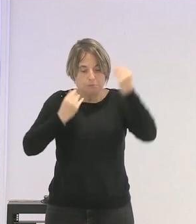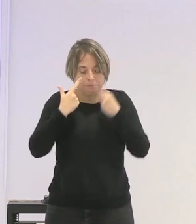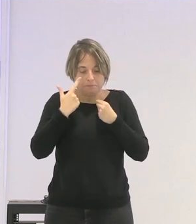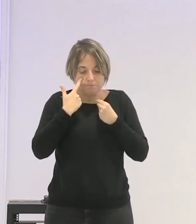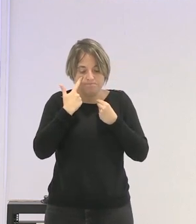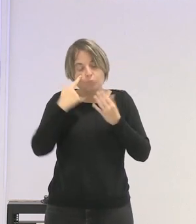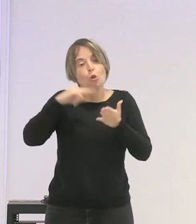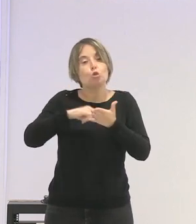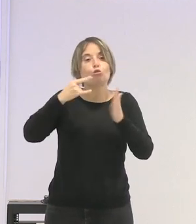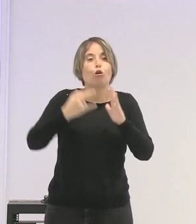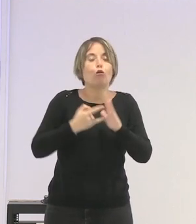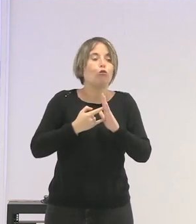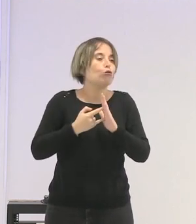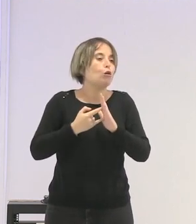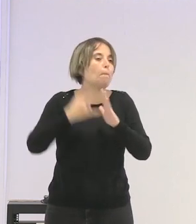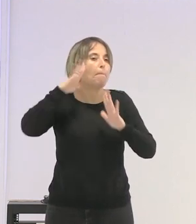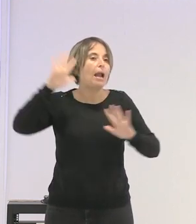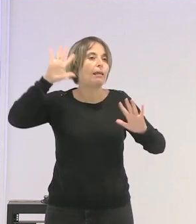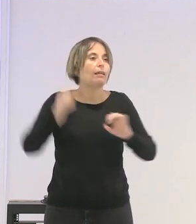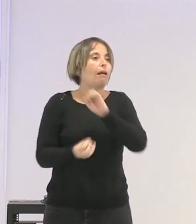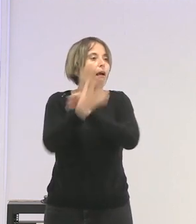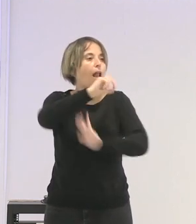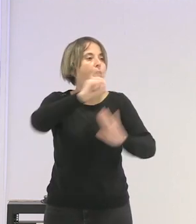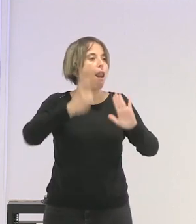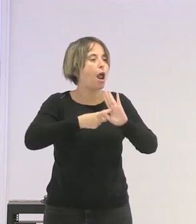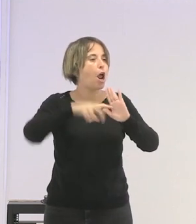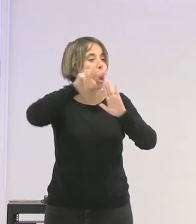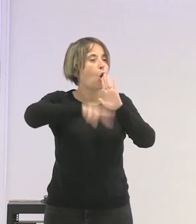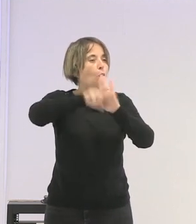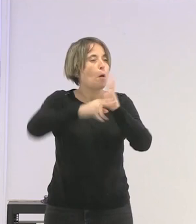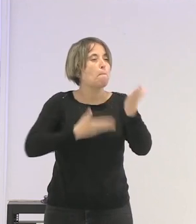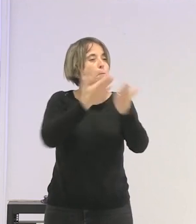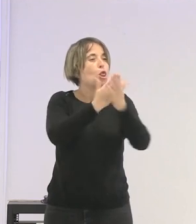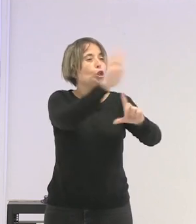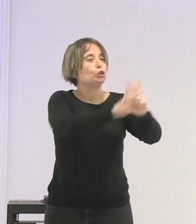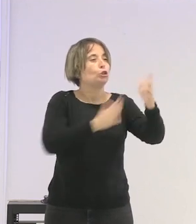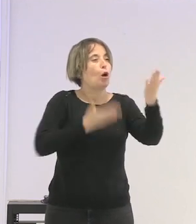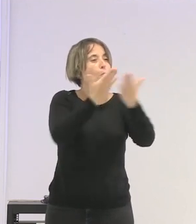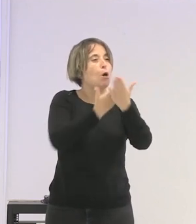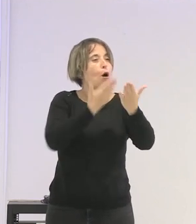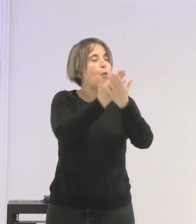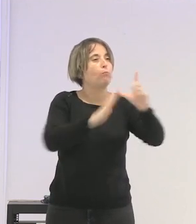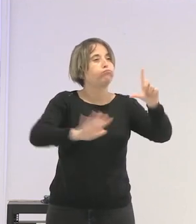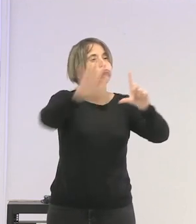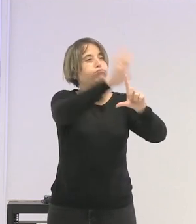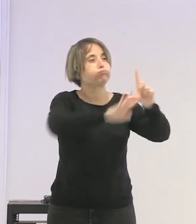que las soluciones pasan por legislaciones, por pedirle al Estado